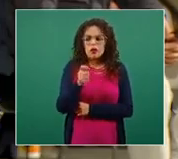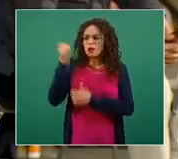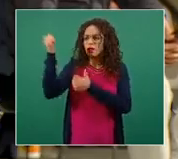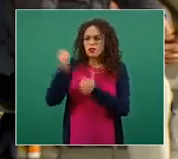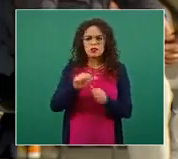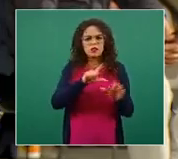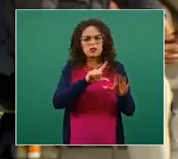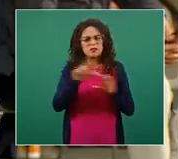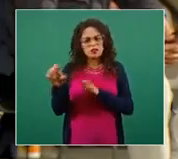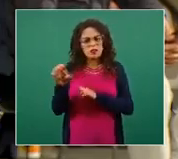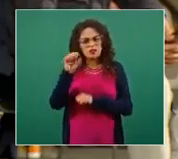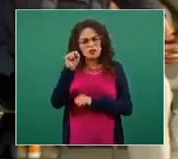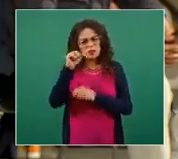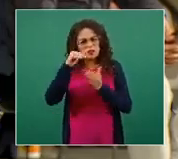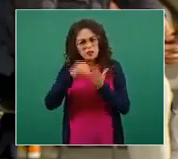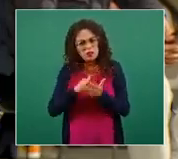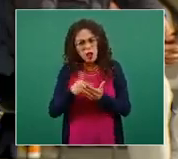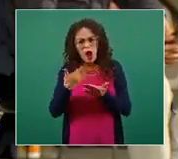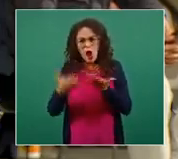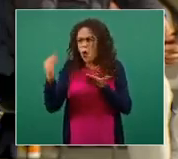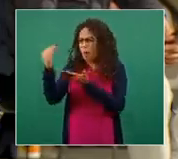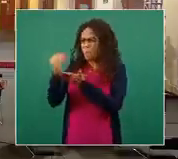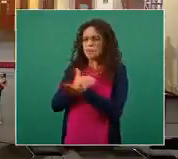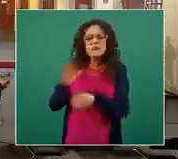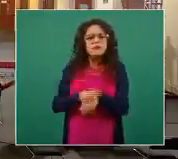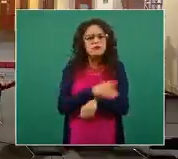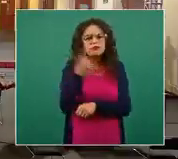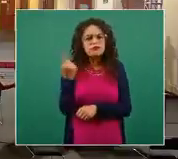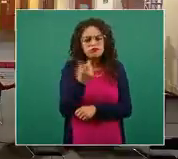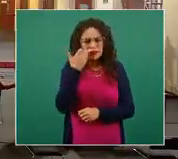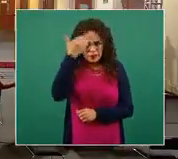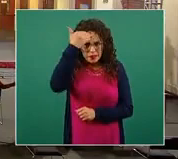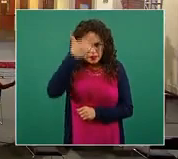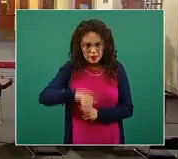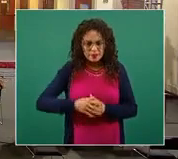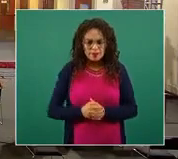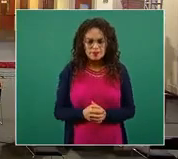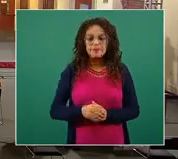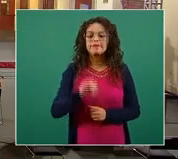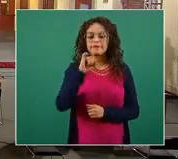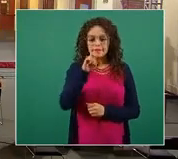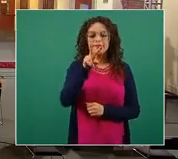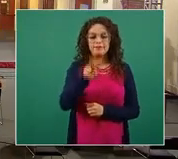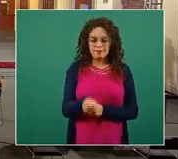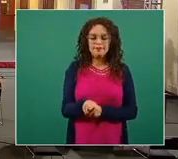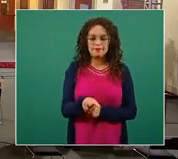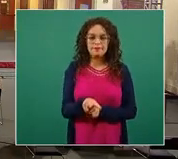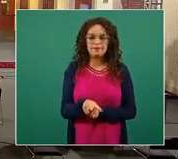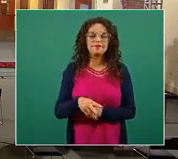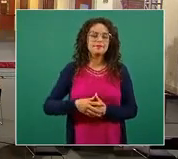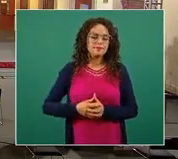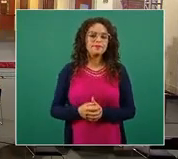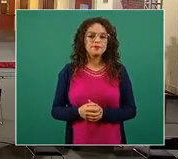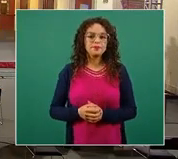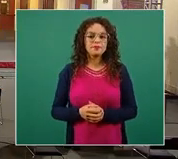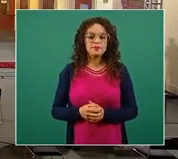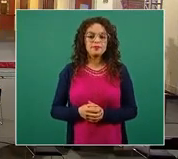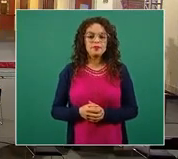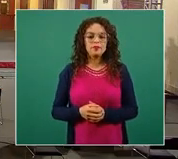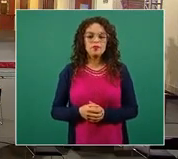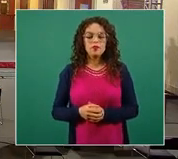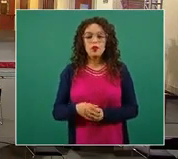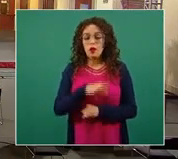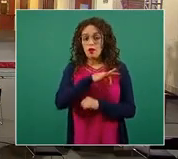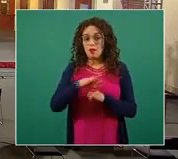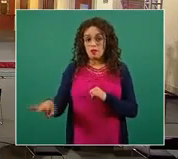o algo así, pero ahora es menos. ¿Por qué? Es correcto. A lo largo de las entregas de finales